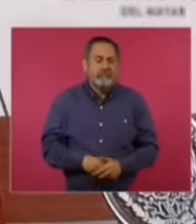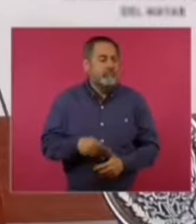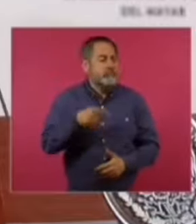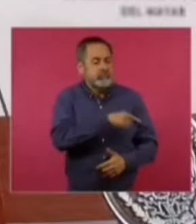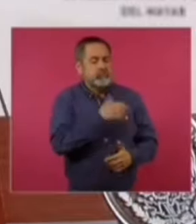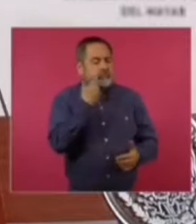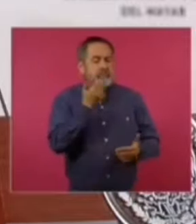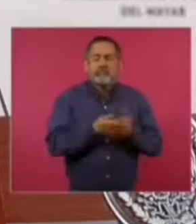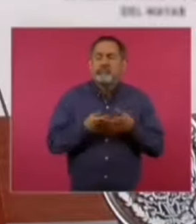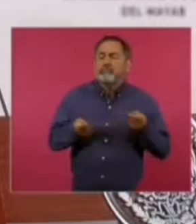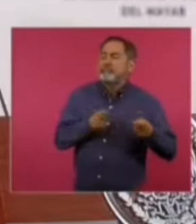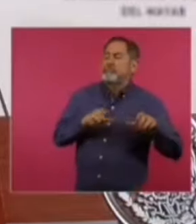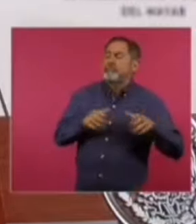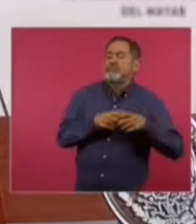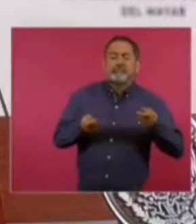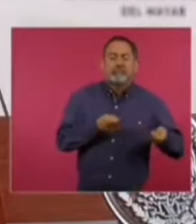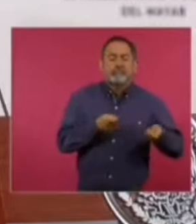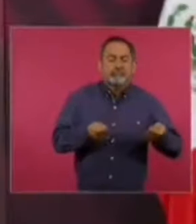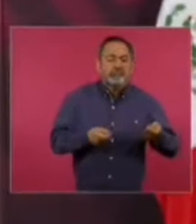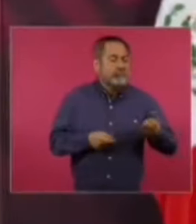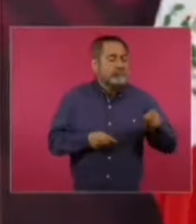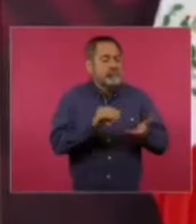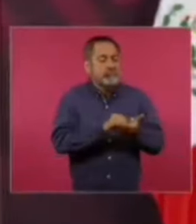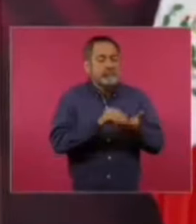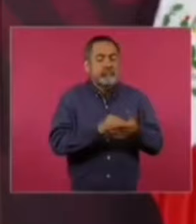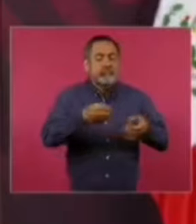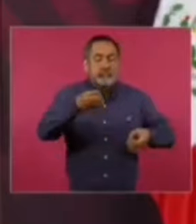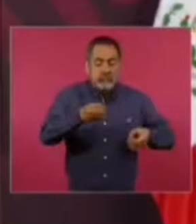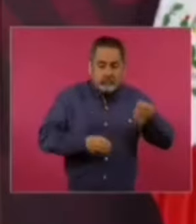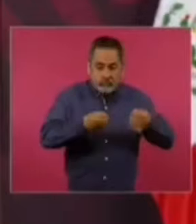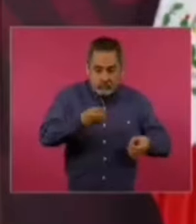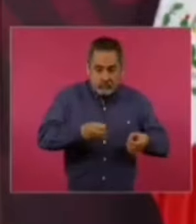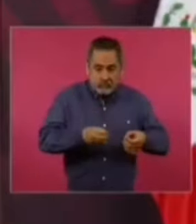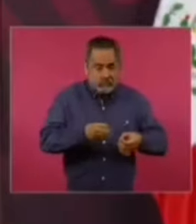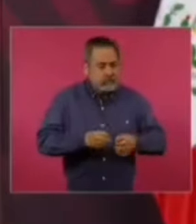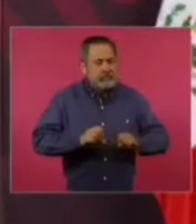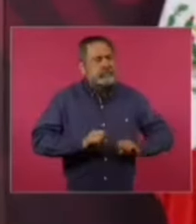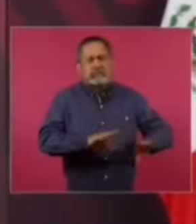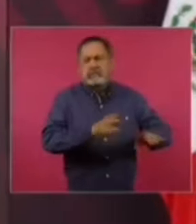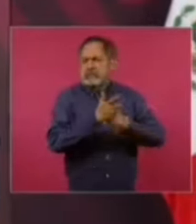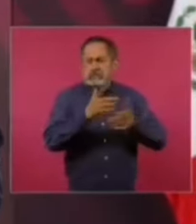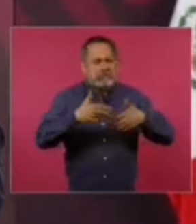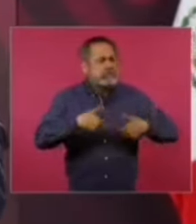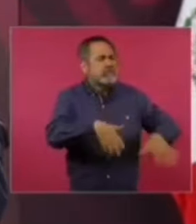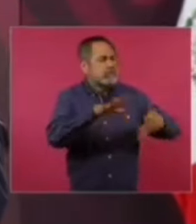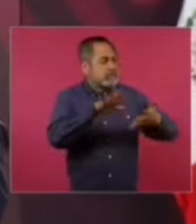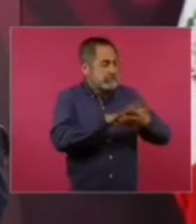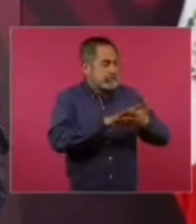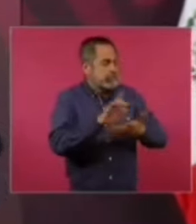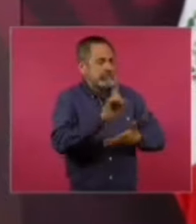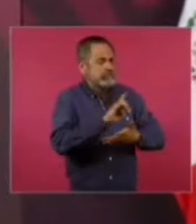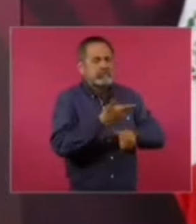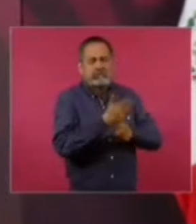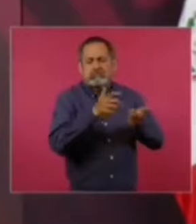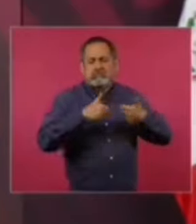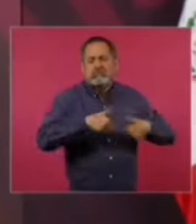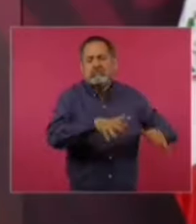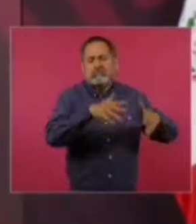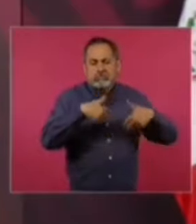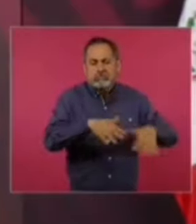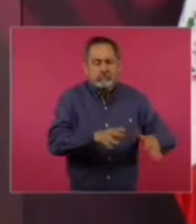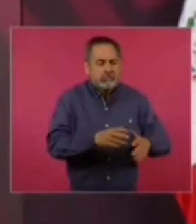control, o sea, para que sigan jueces ordenando en 24 horas, le das la libertad.